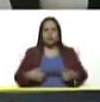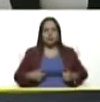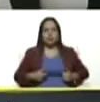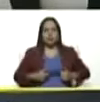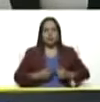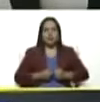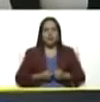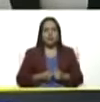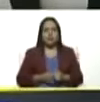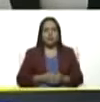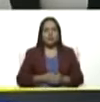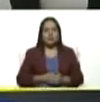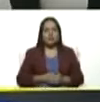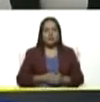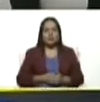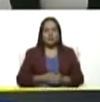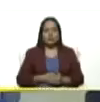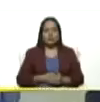¿Saben qué estoy hablando, verdad?